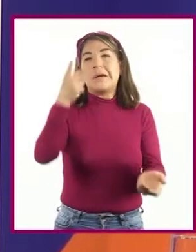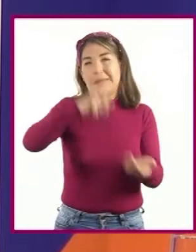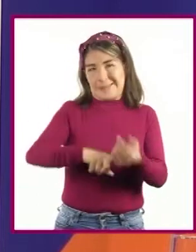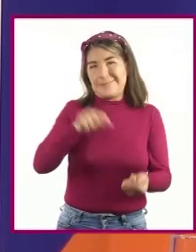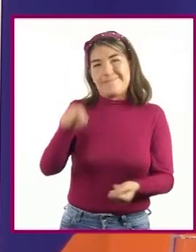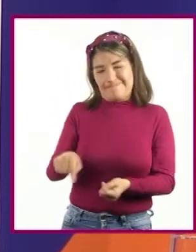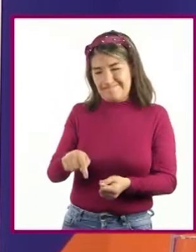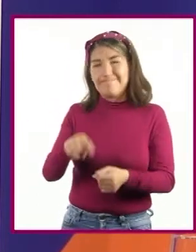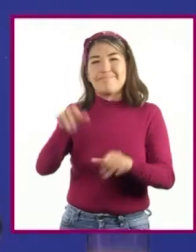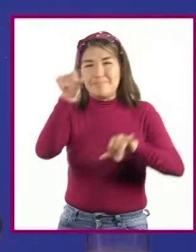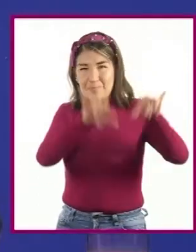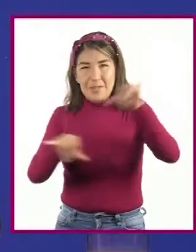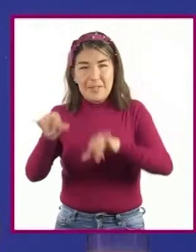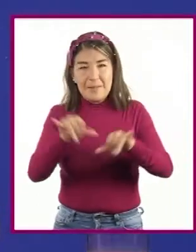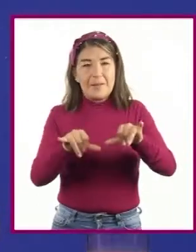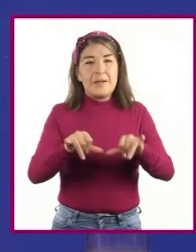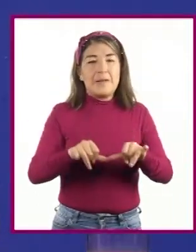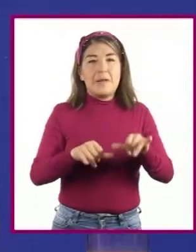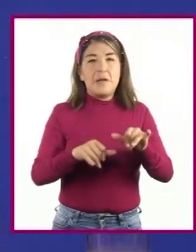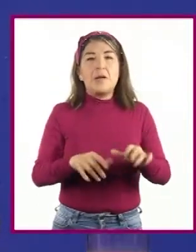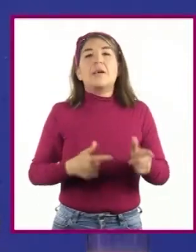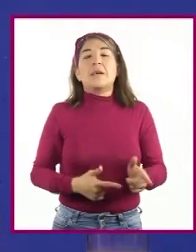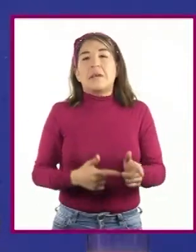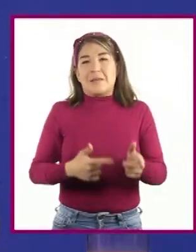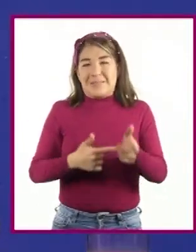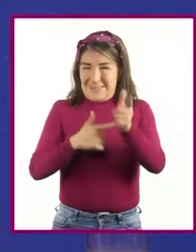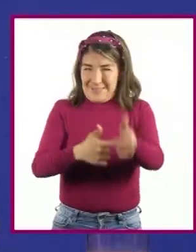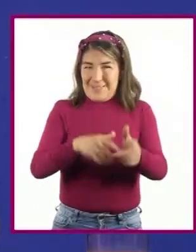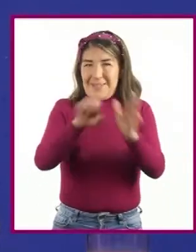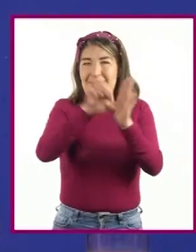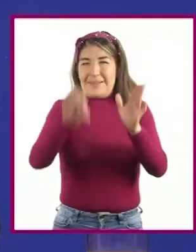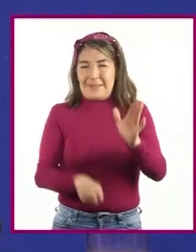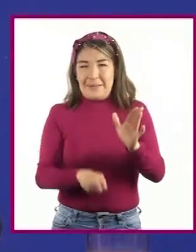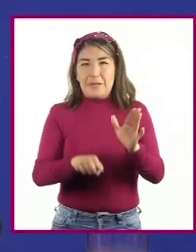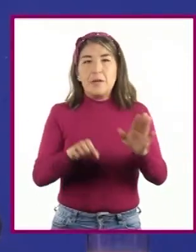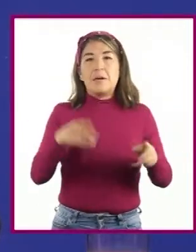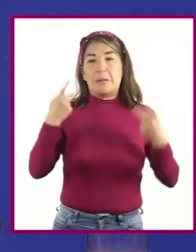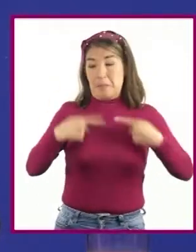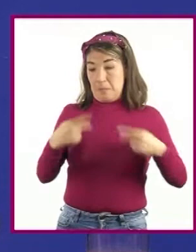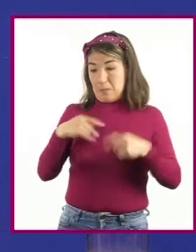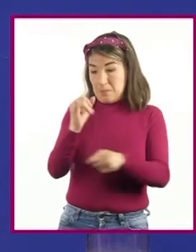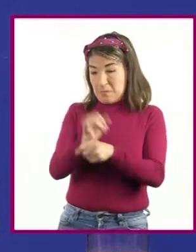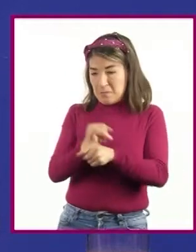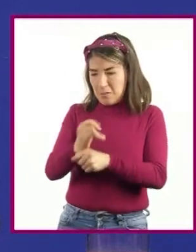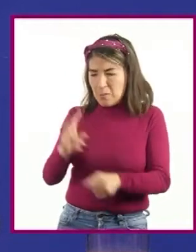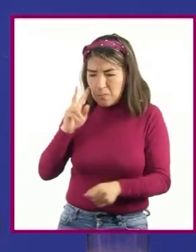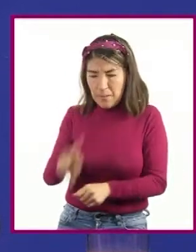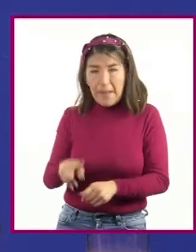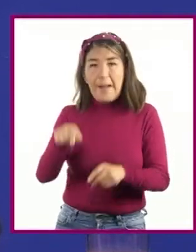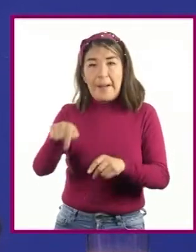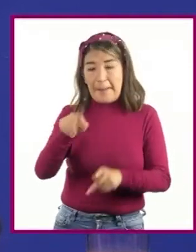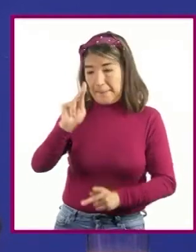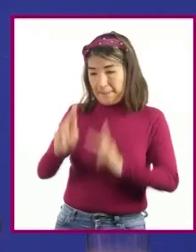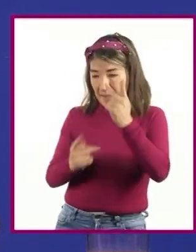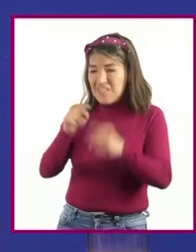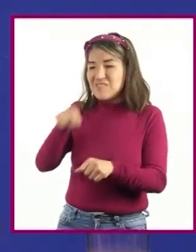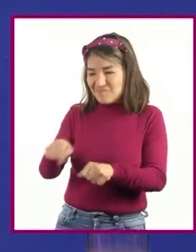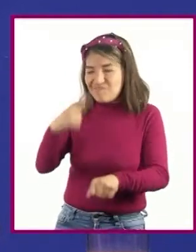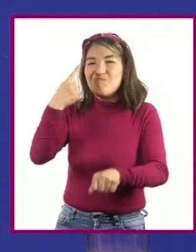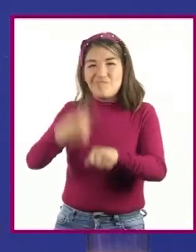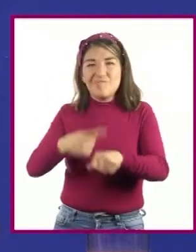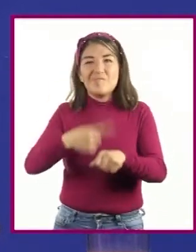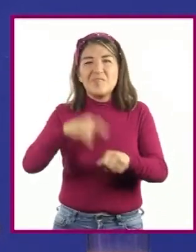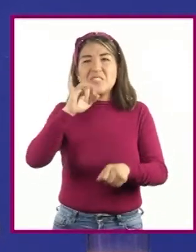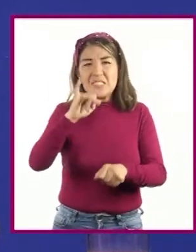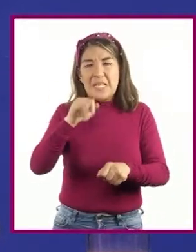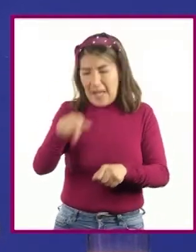experimento. Siguiendo con el ejemplo, el investigador podría afirmar que las plantas están enfermas